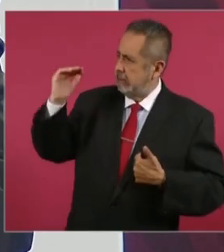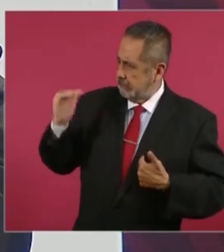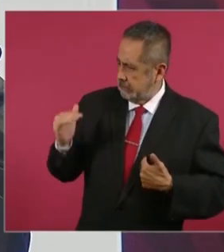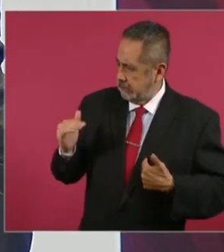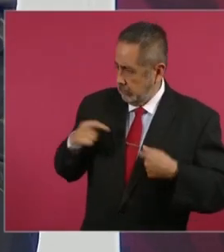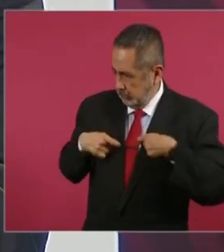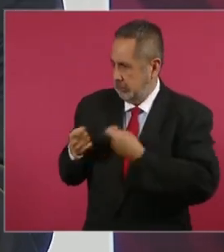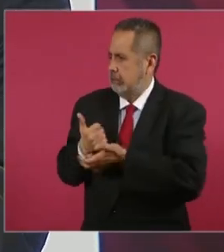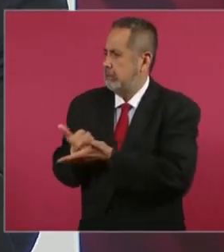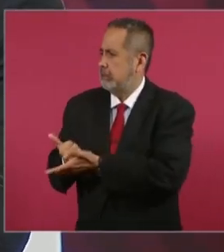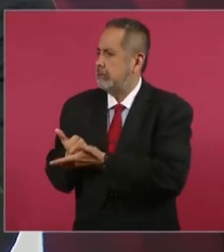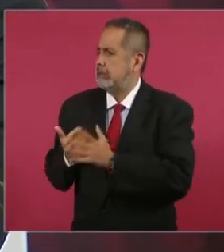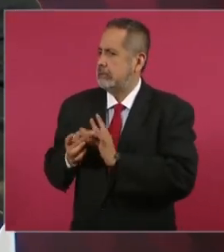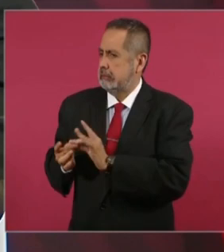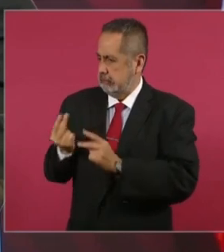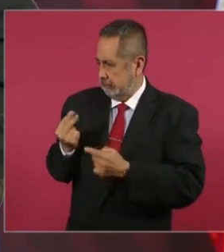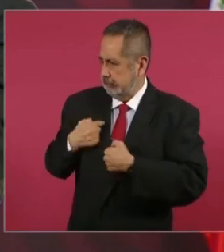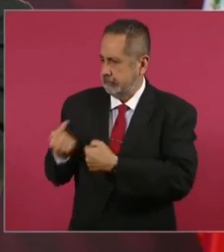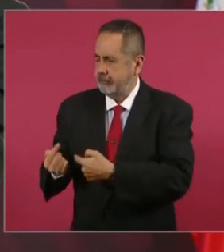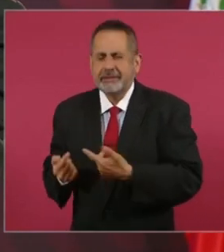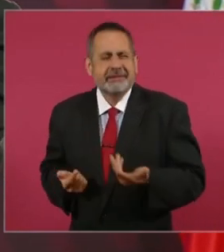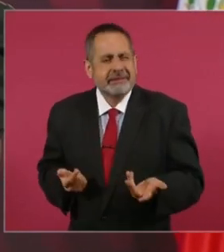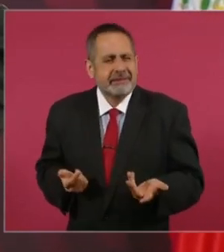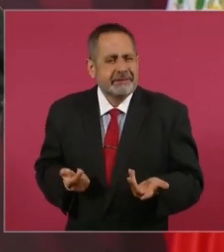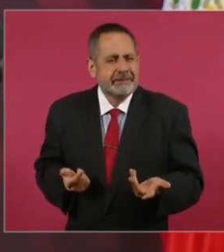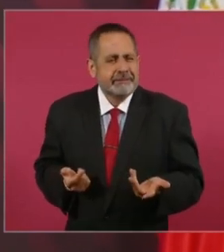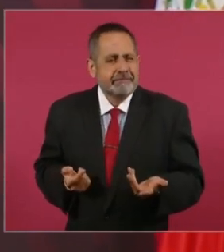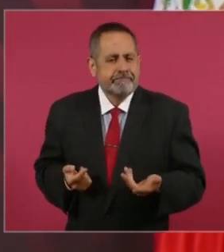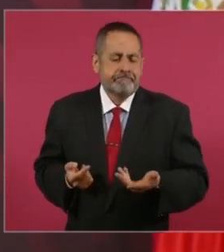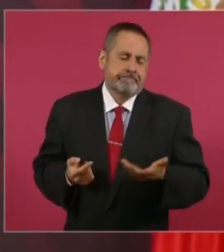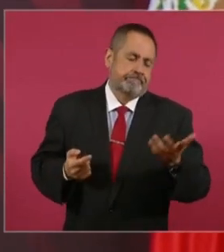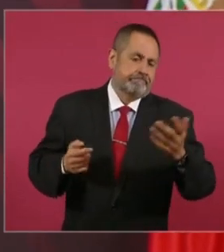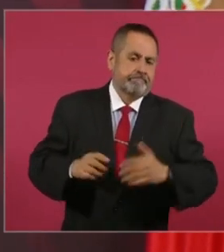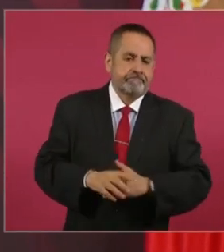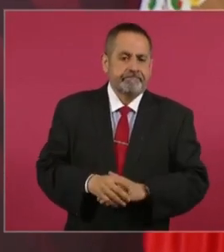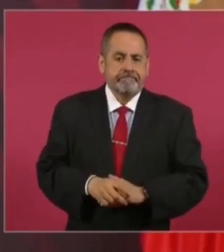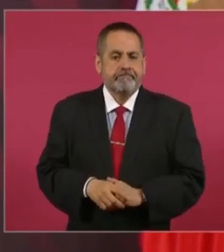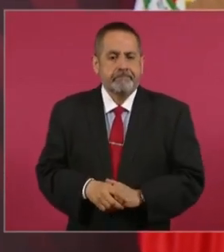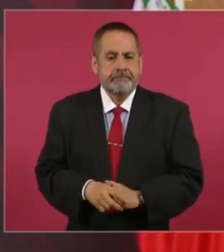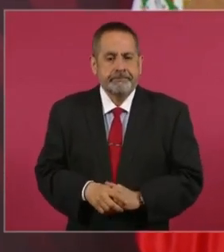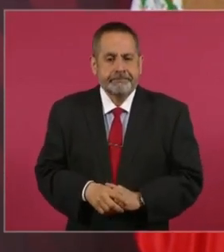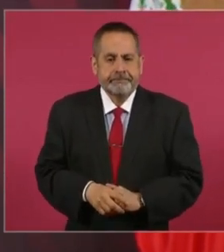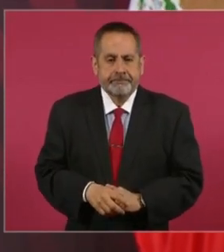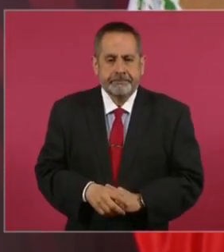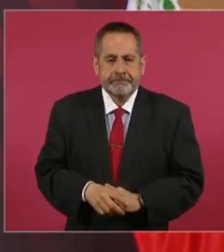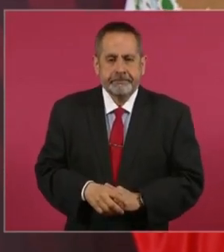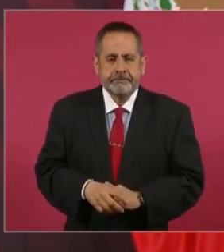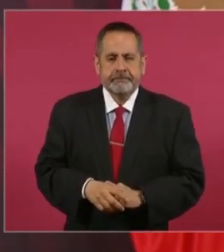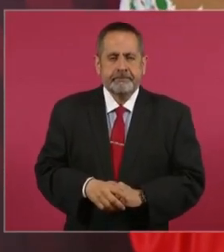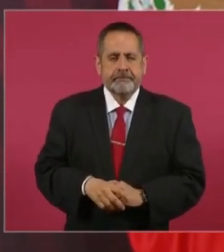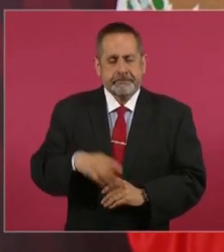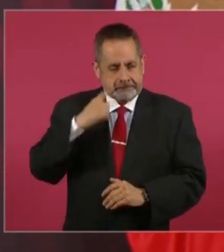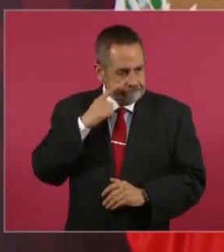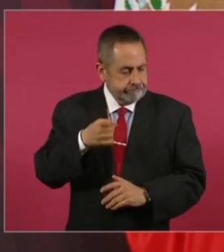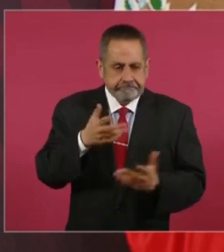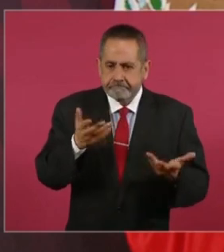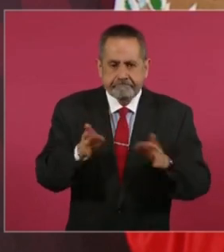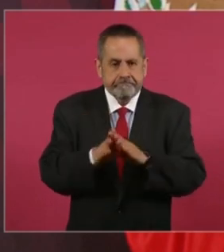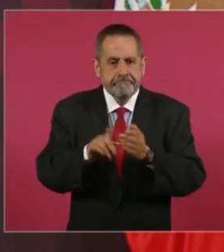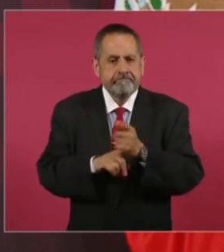Entonces, si te tienen en esa almuera, pues entonces, a ver,